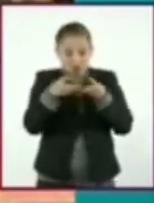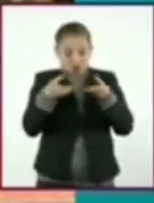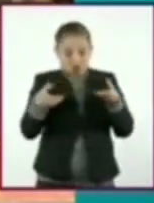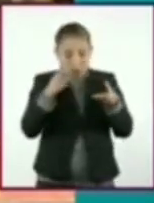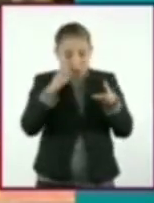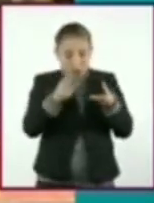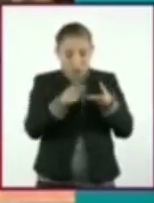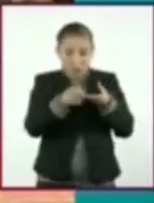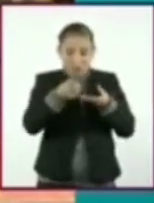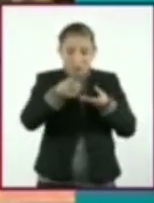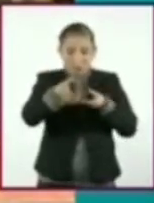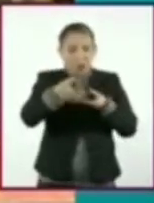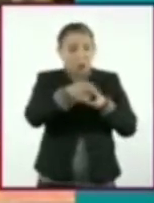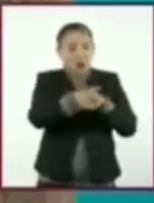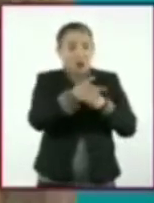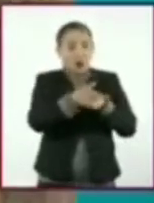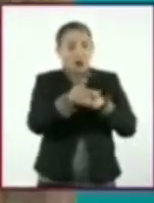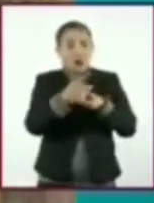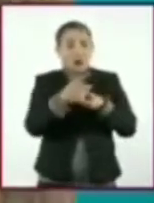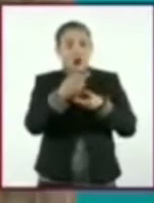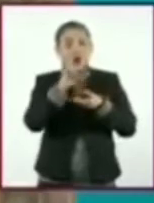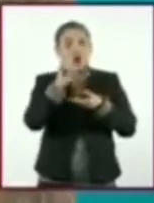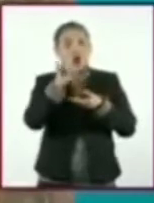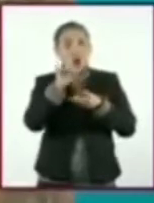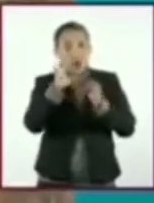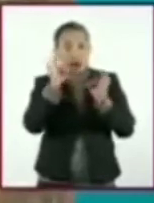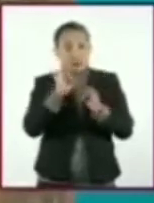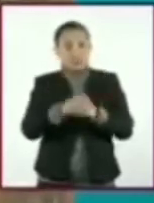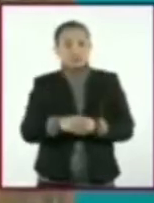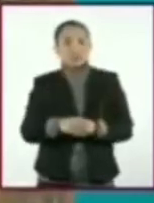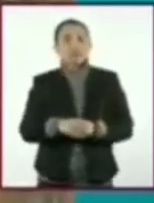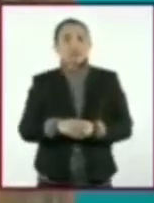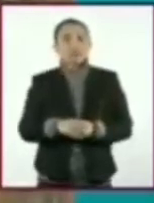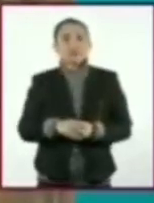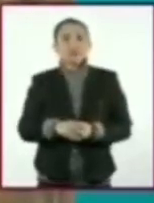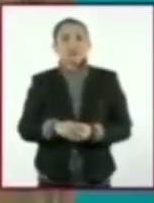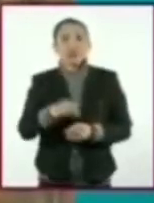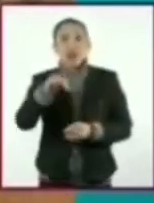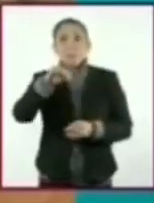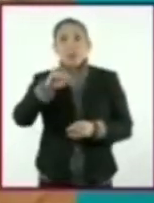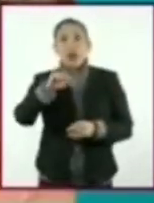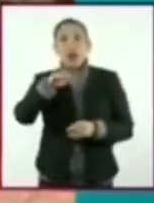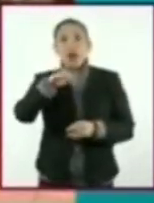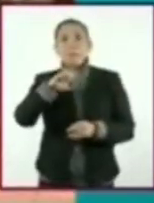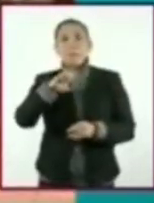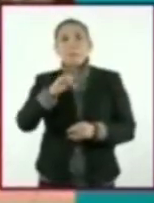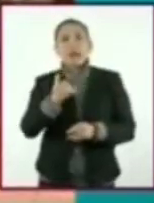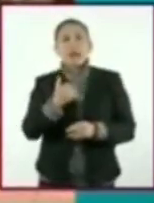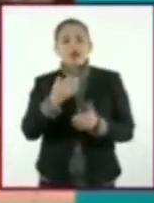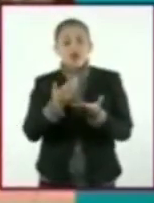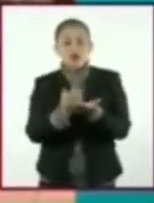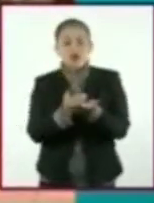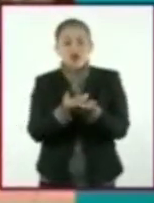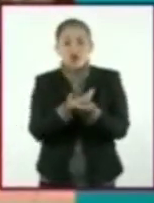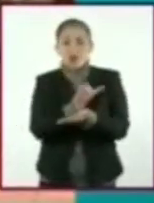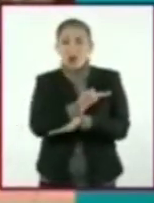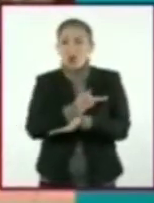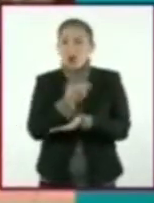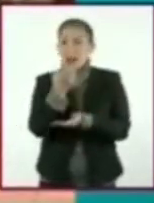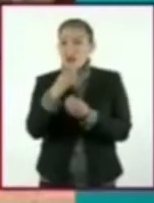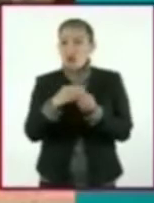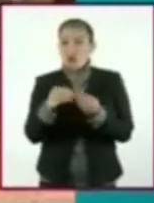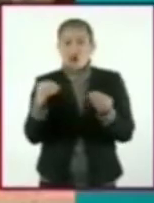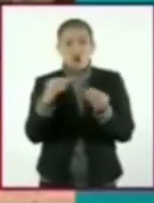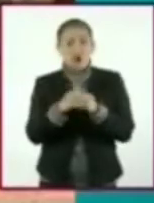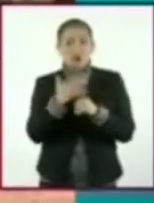y aventar los granitos de cacao así en crudo, cacao nip. Bueno, mamey, me encanta este fruto.